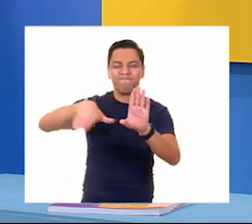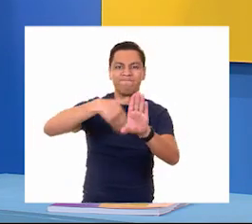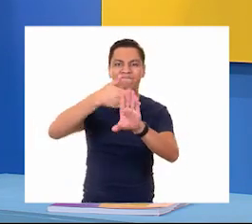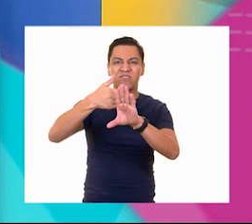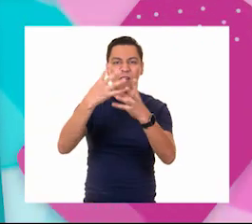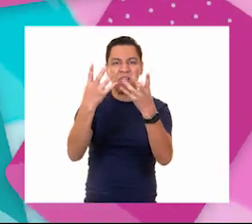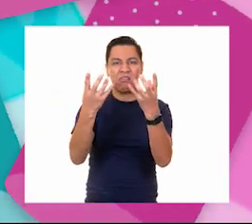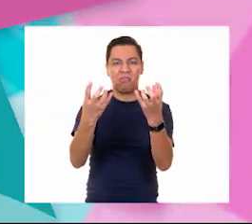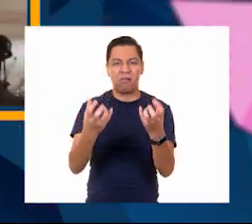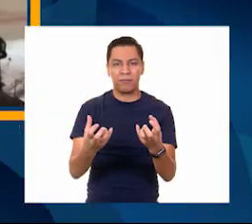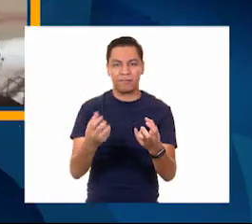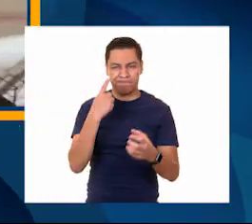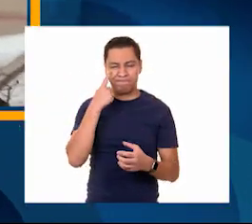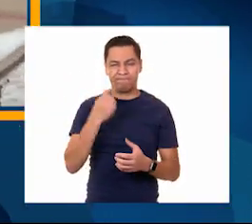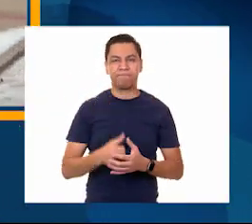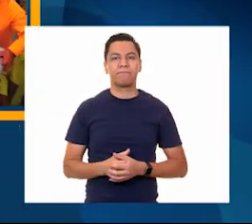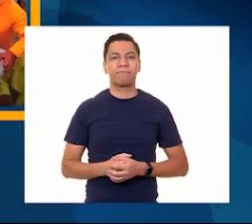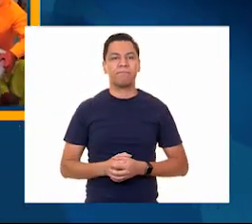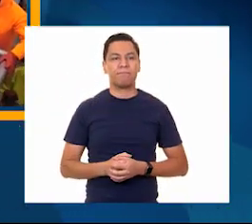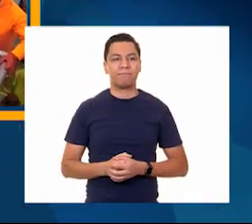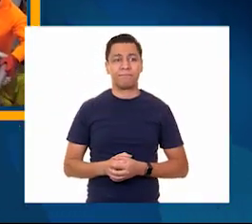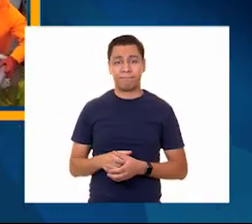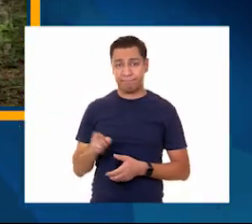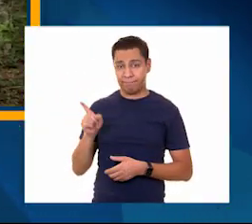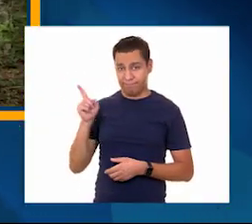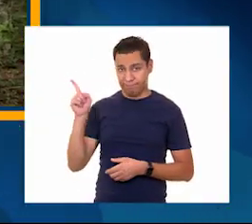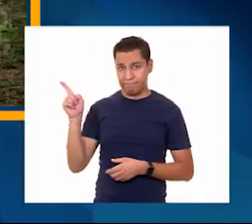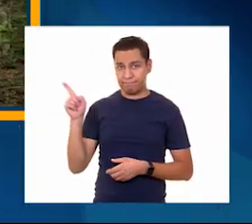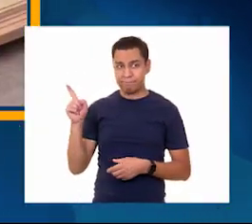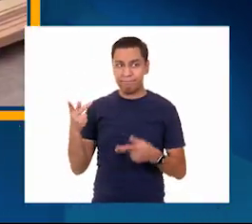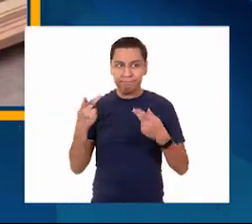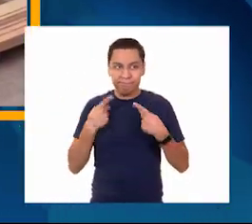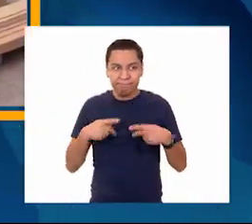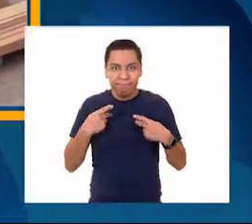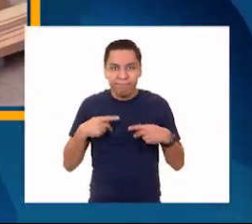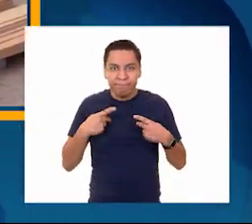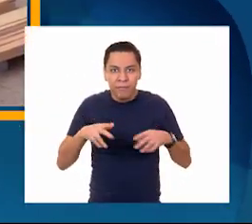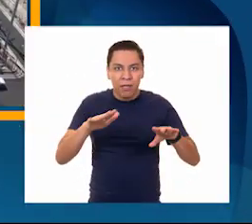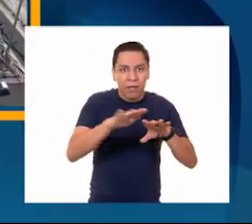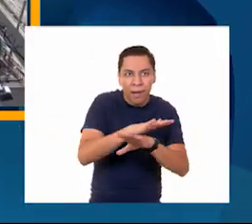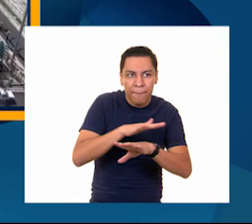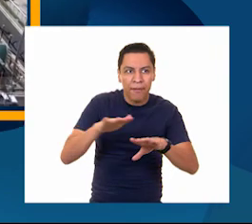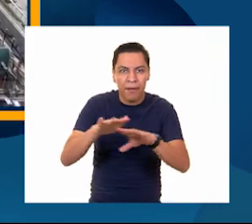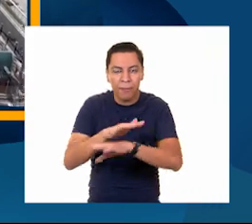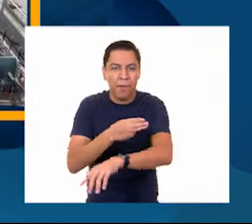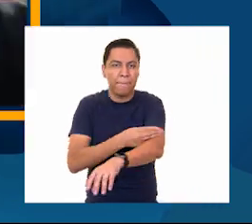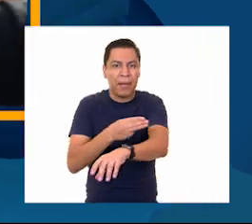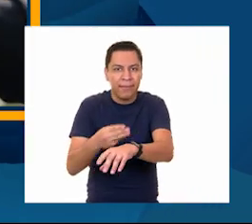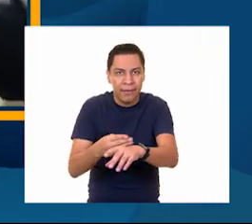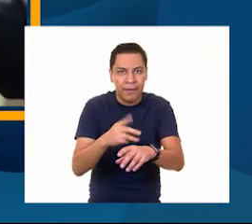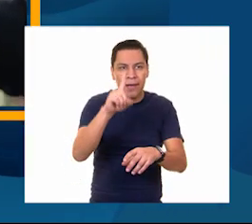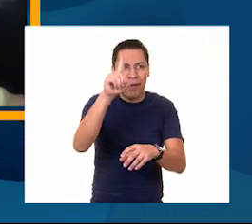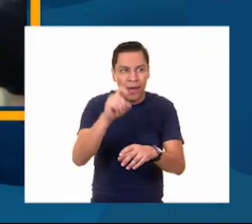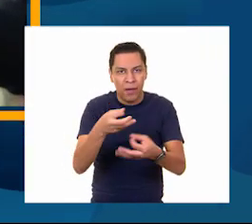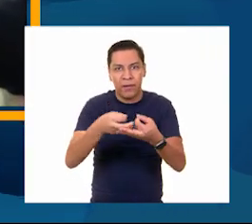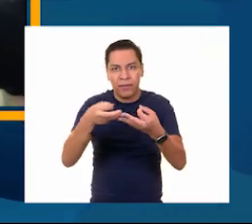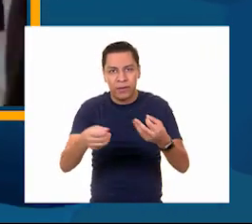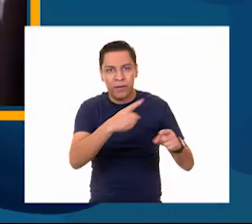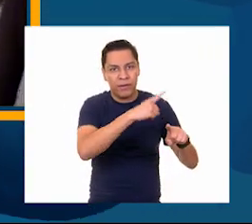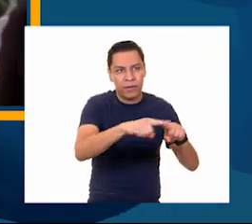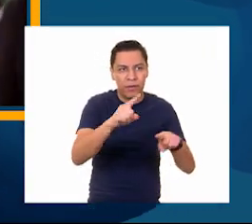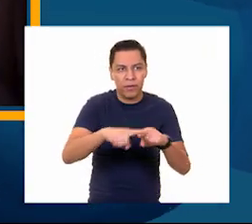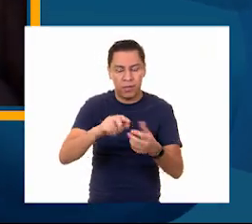efectos. La población aprovecha y transforma los recursos naturales para cubrir necesidades de